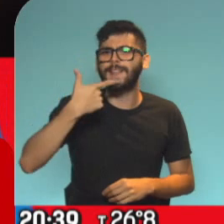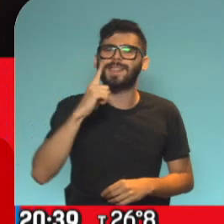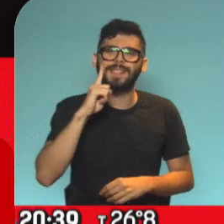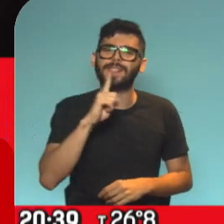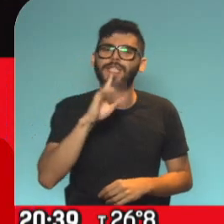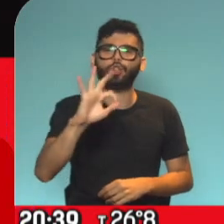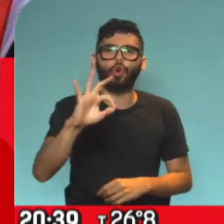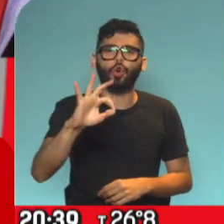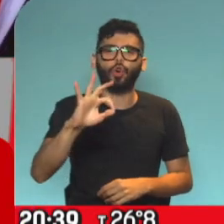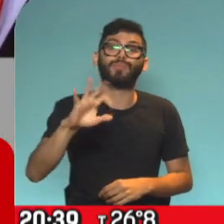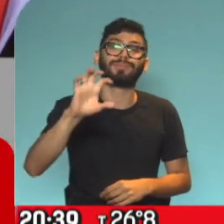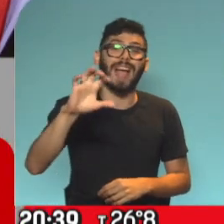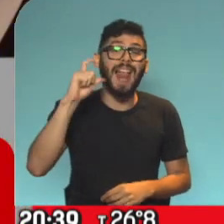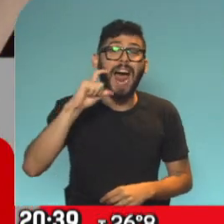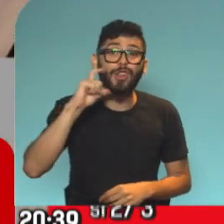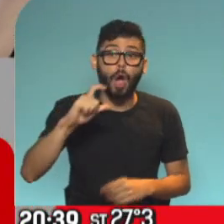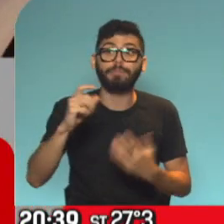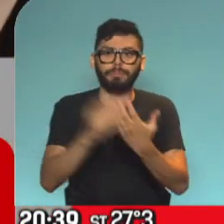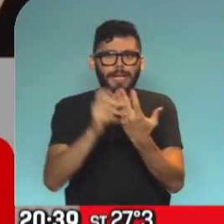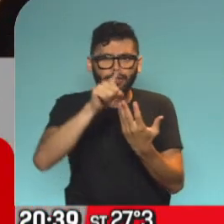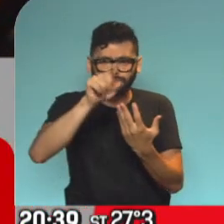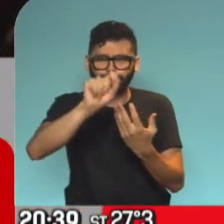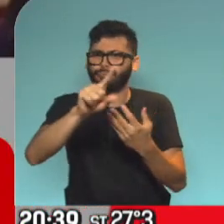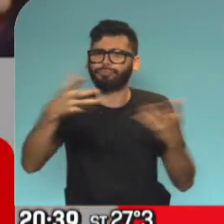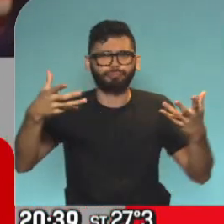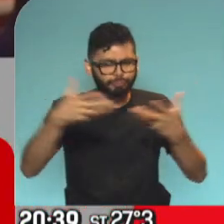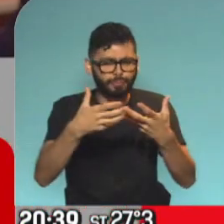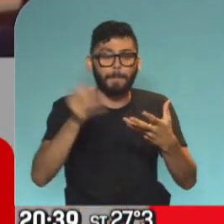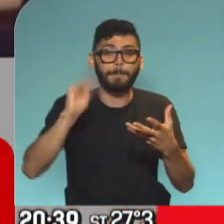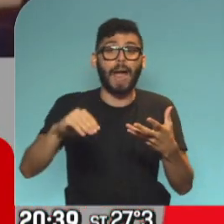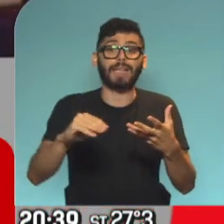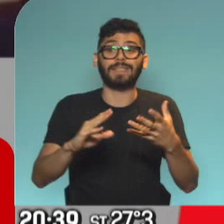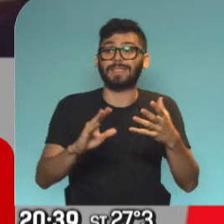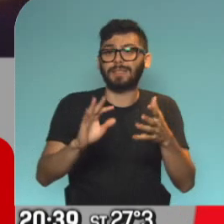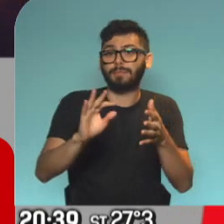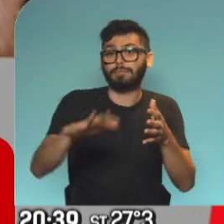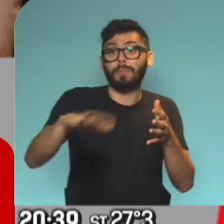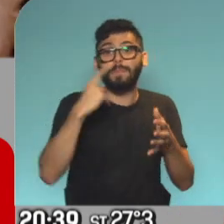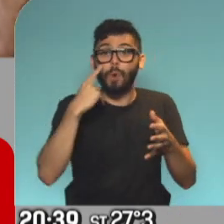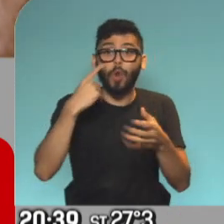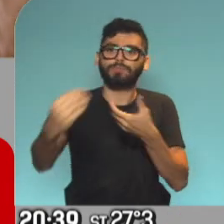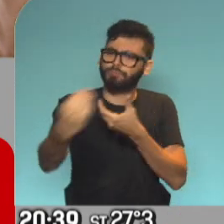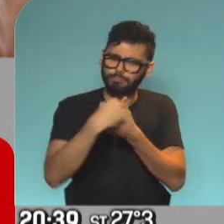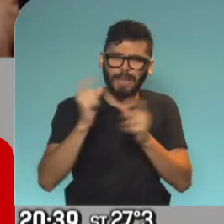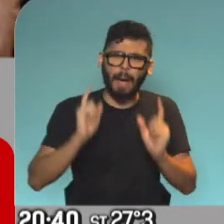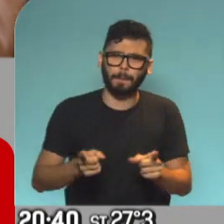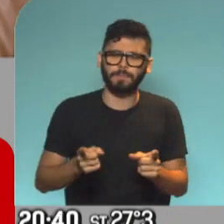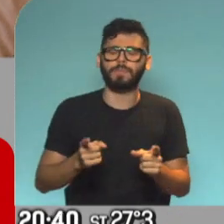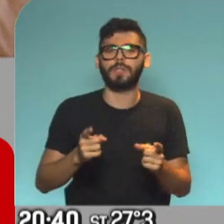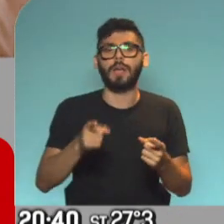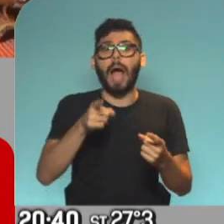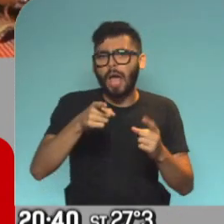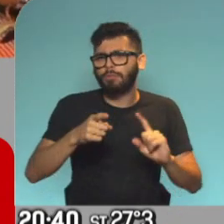hizo con todo el gabinete de la provincia y también con las autoridades de jurisdicciones locales. Ahí se hicieron